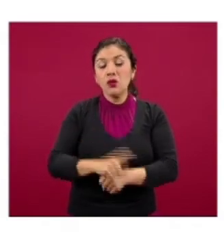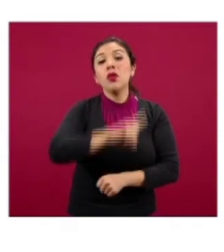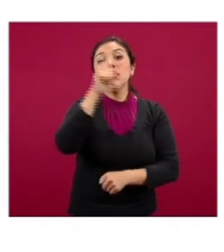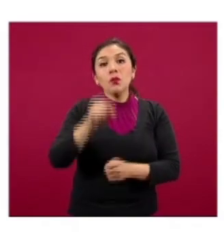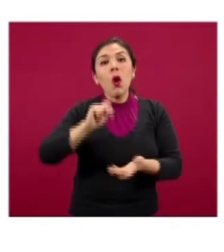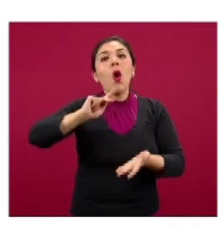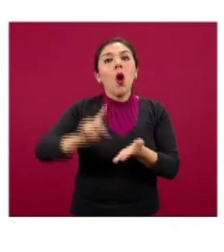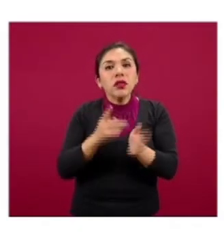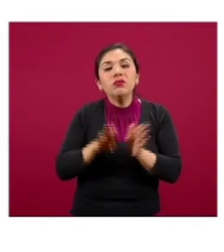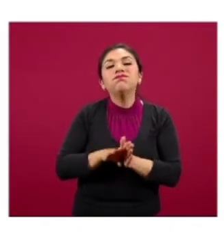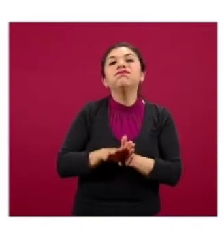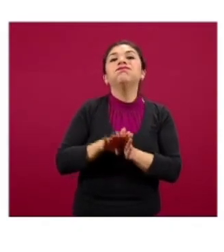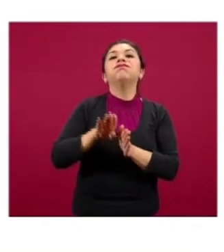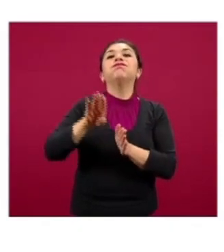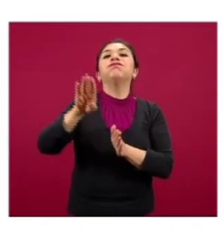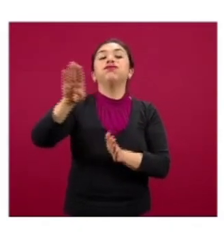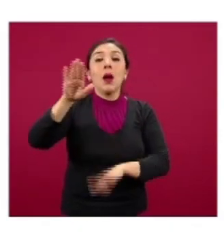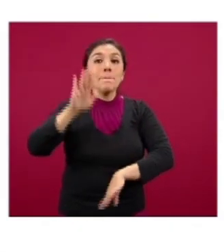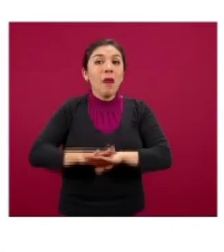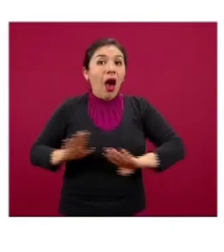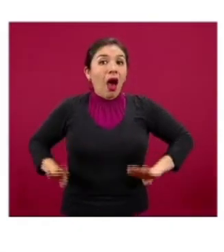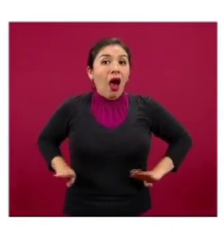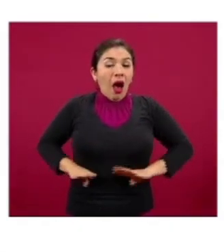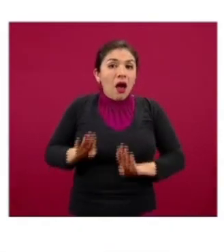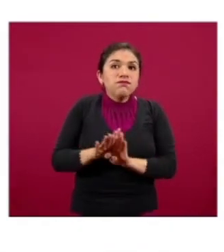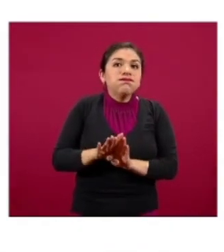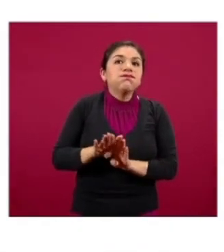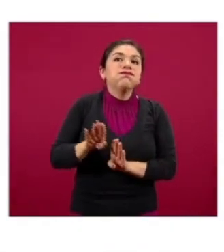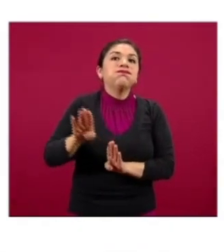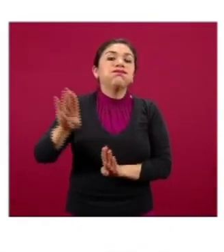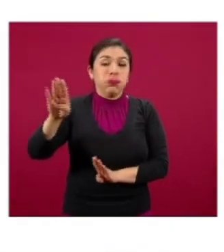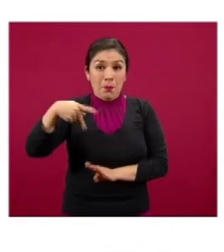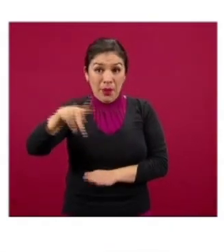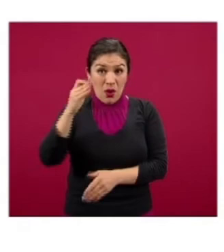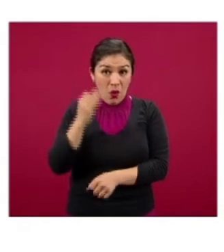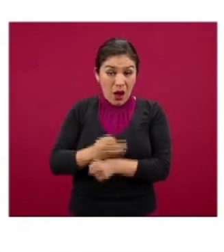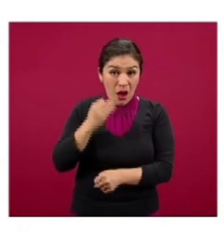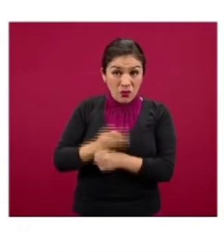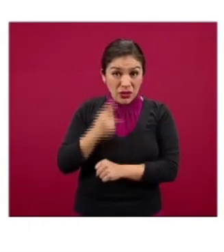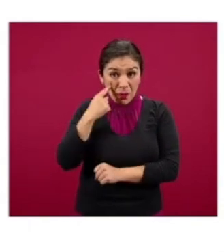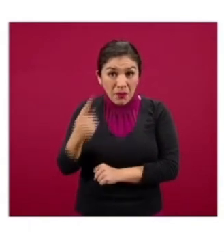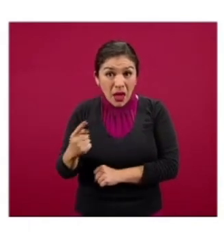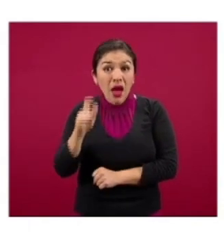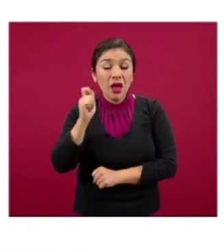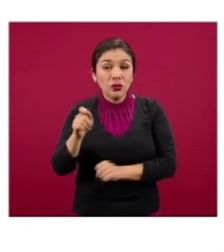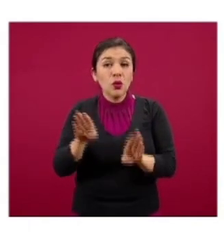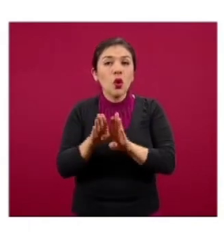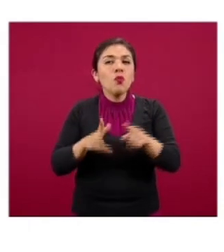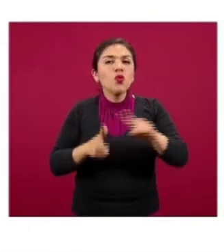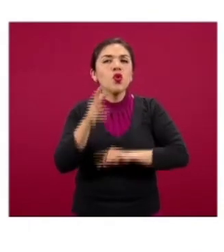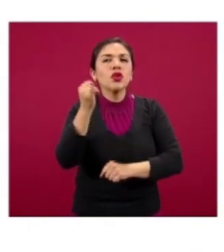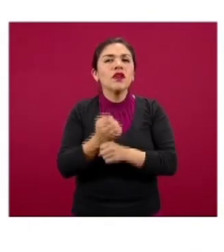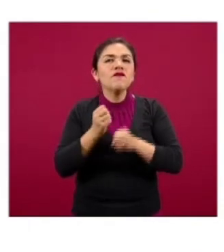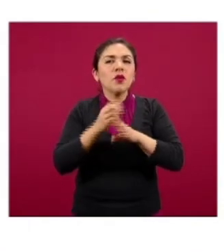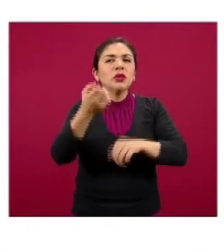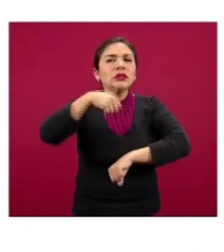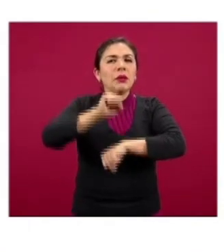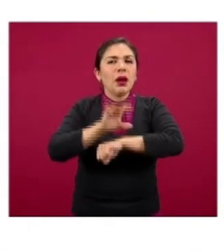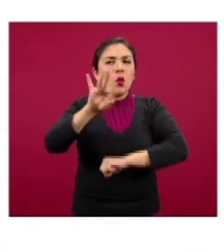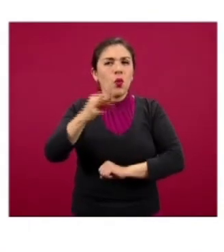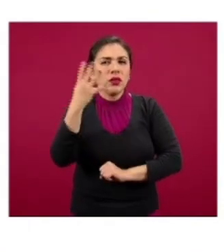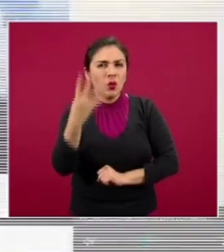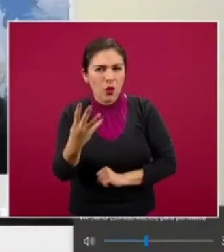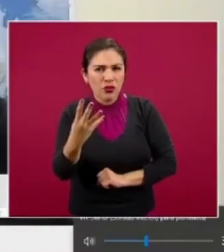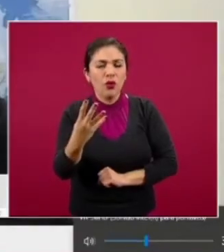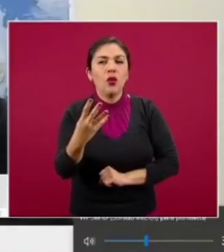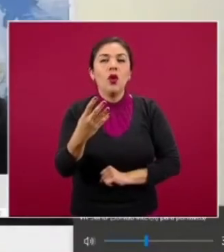empezó a aumentar, ha tenido una tendencia en general a la alza, aunque en este momento, para el corte de información de la semana